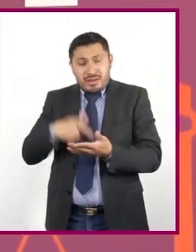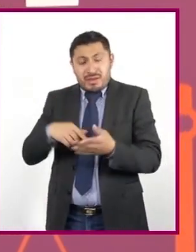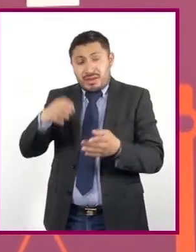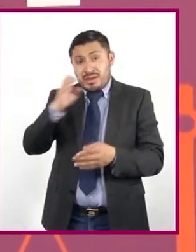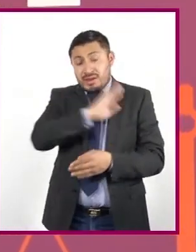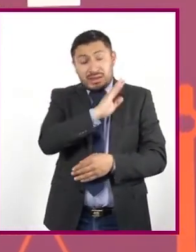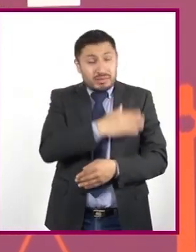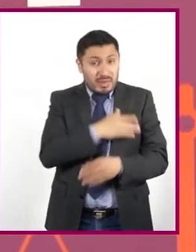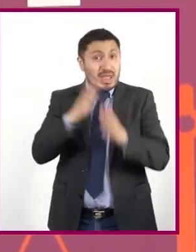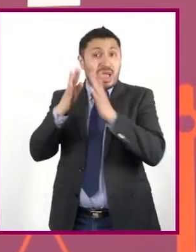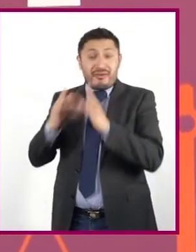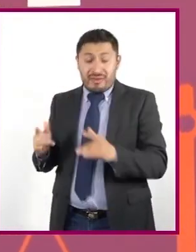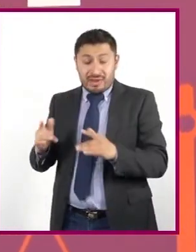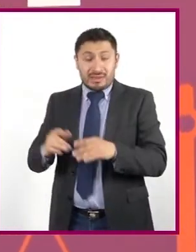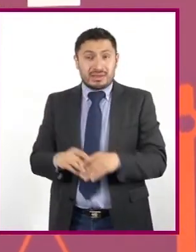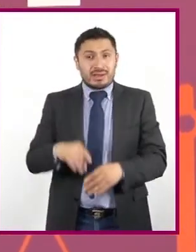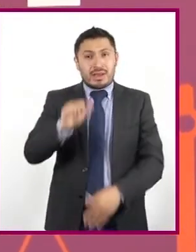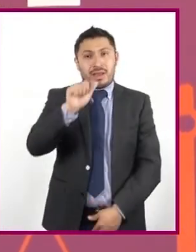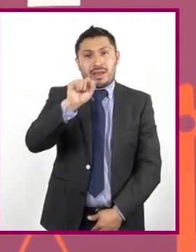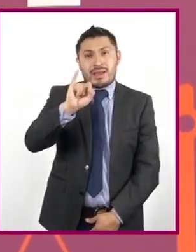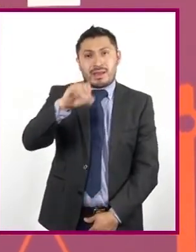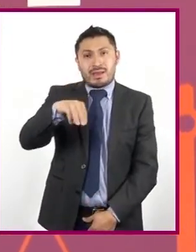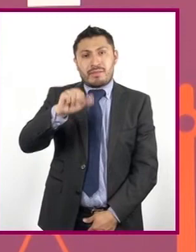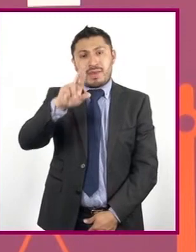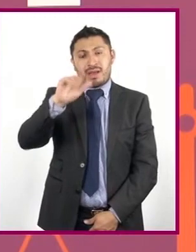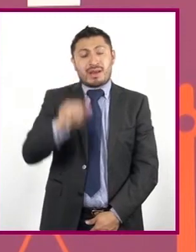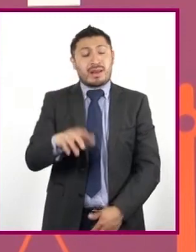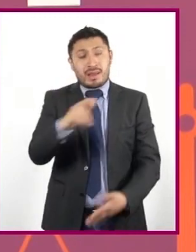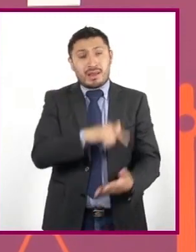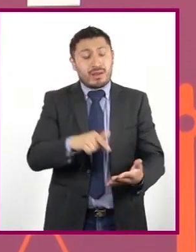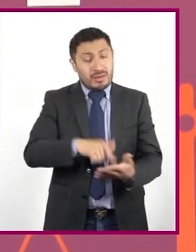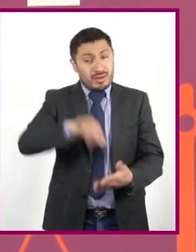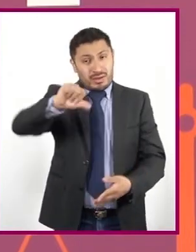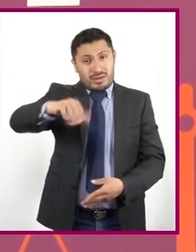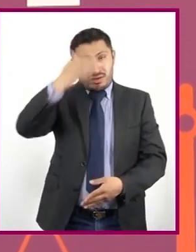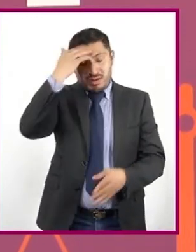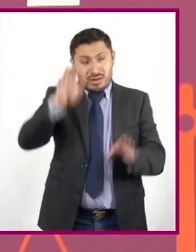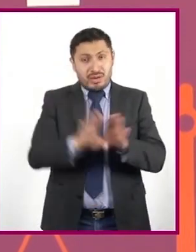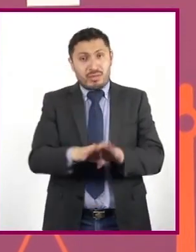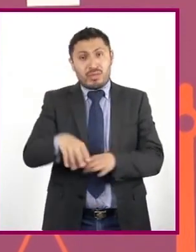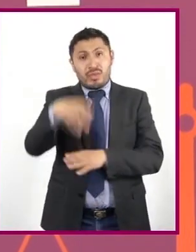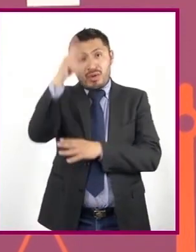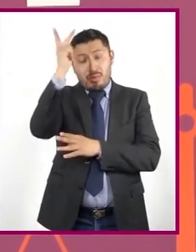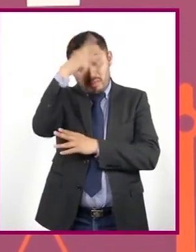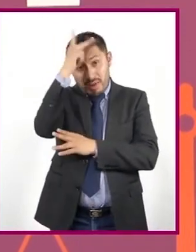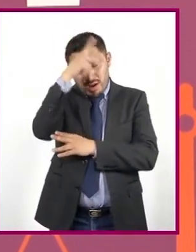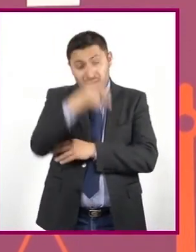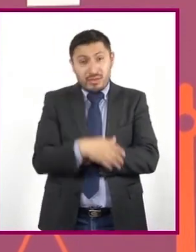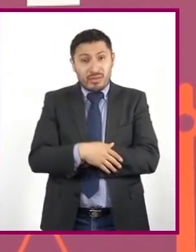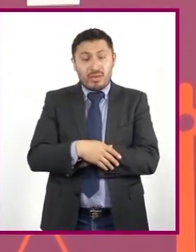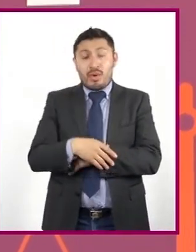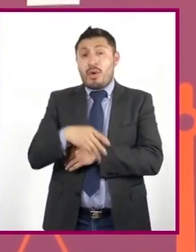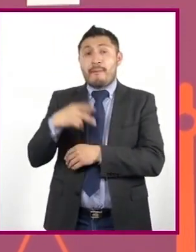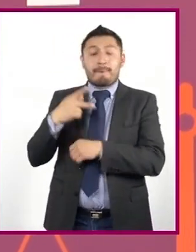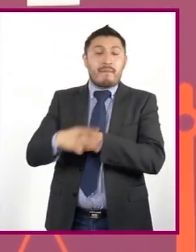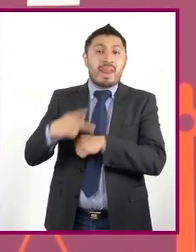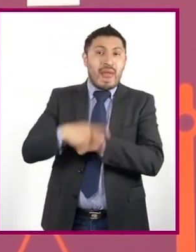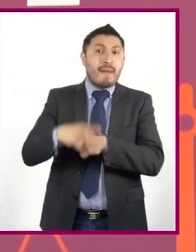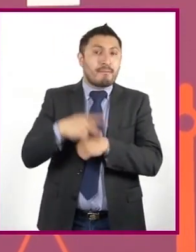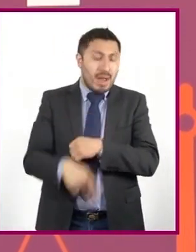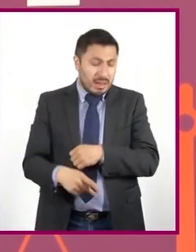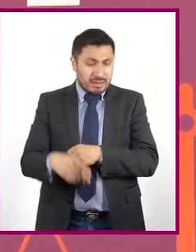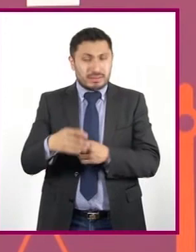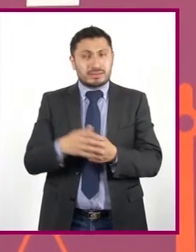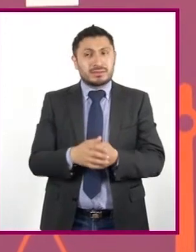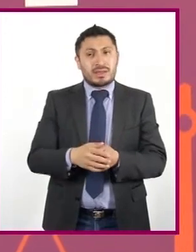España y Francia, los aymara, en la zona que hoy se conoce como Perú, o los guna, en Panamá. Estos